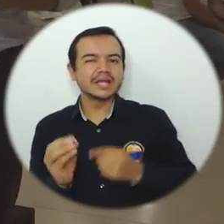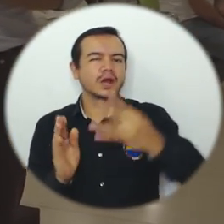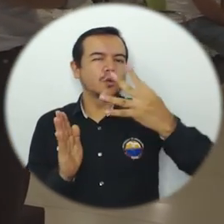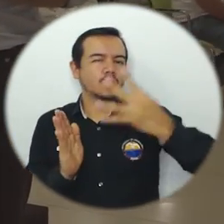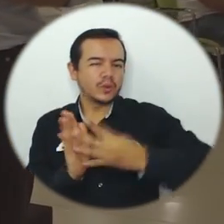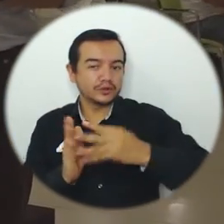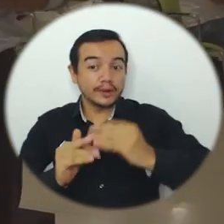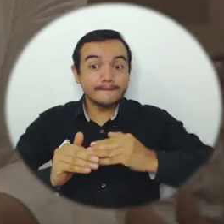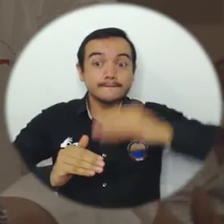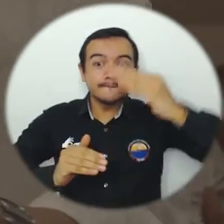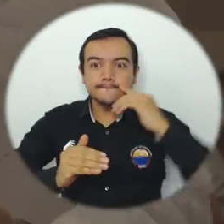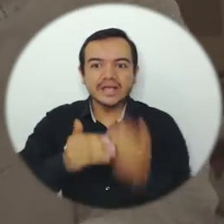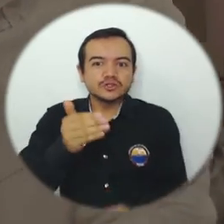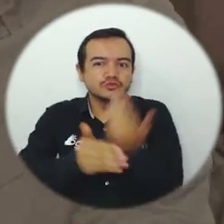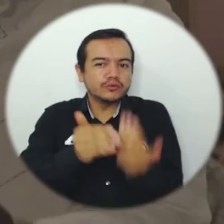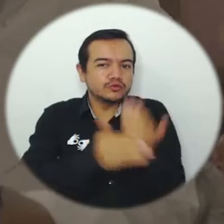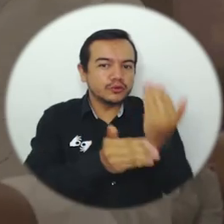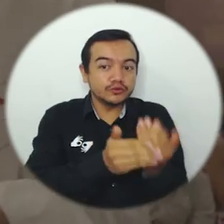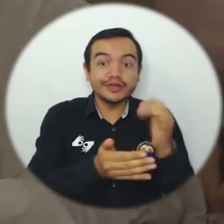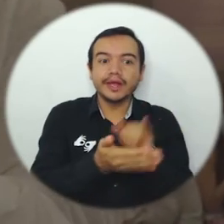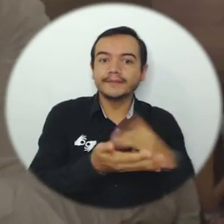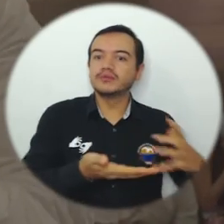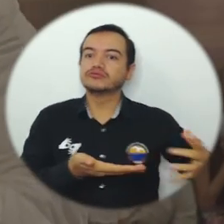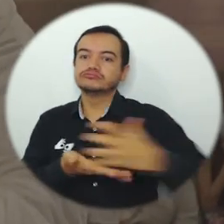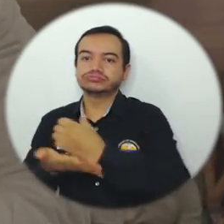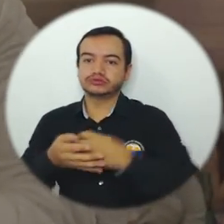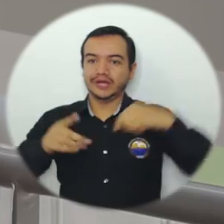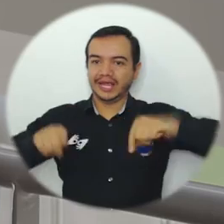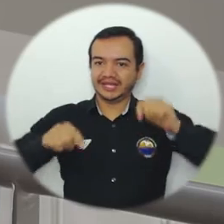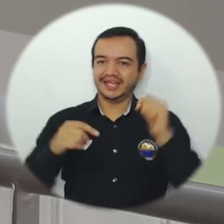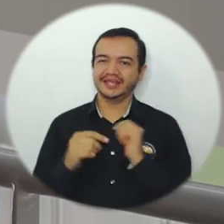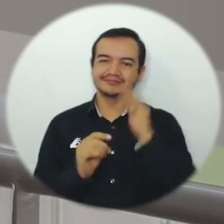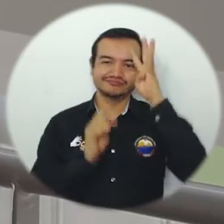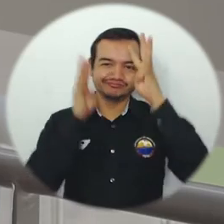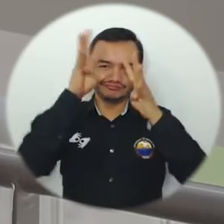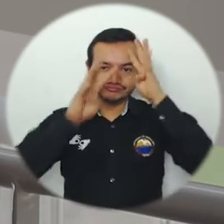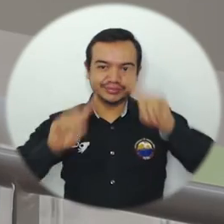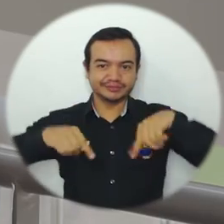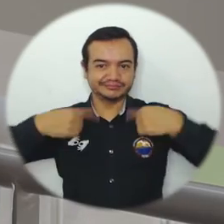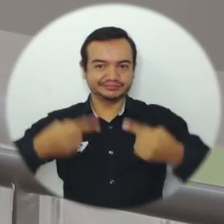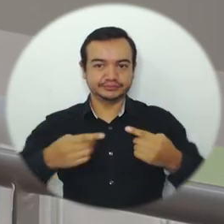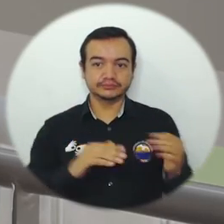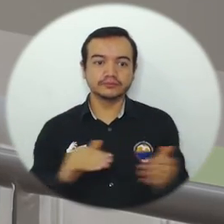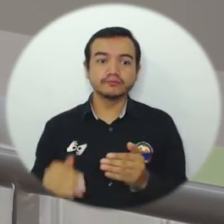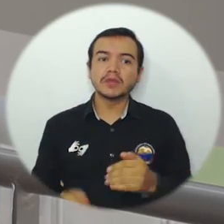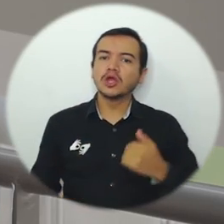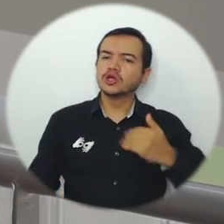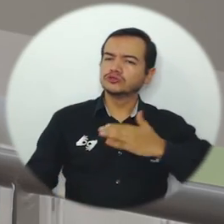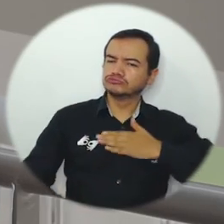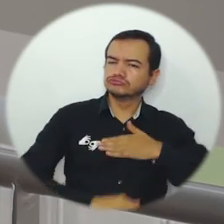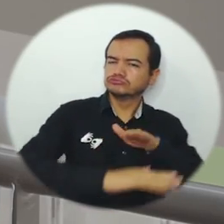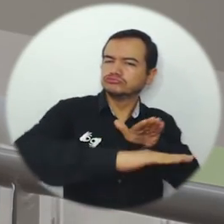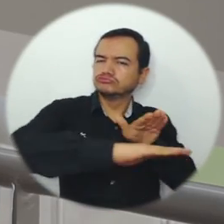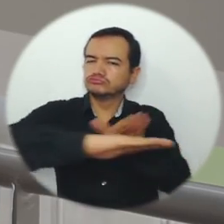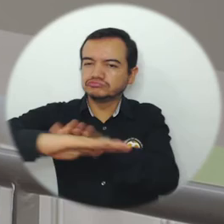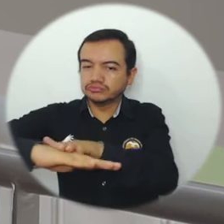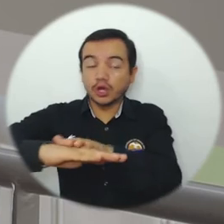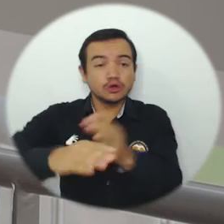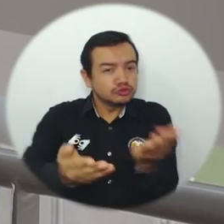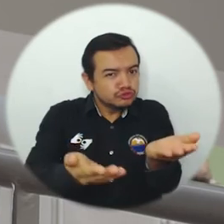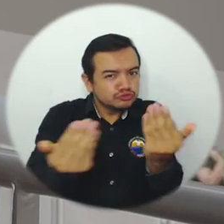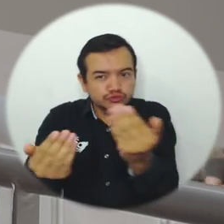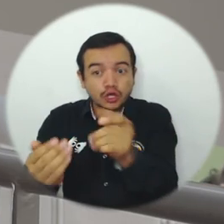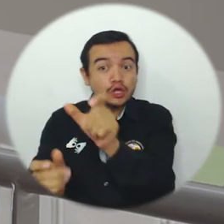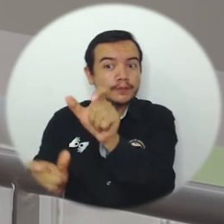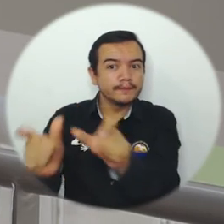nuevos fueron el resultado del primer Festival de Innovación Educativa. Creo que una invitación que uno puede realizar es a que todos y cada uno